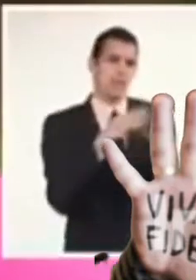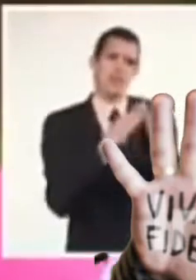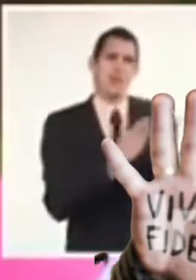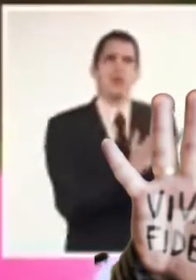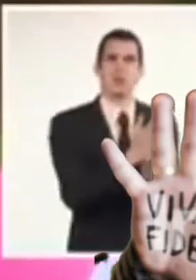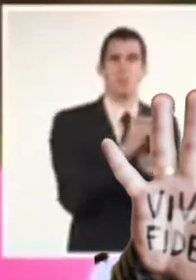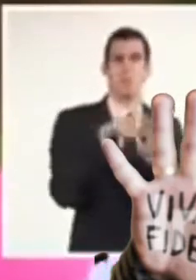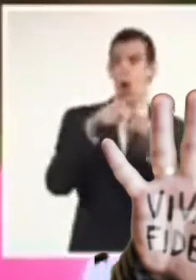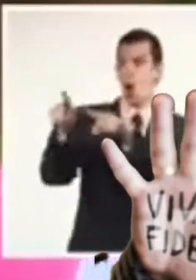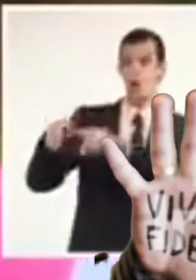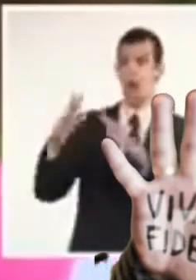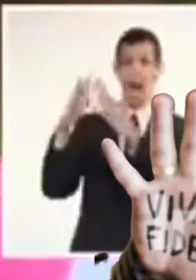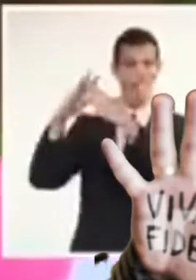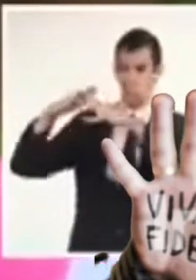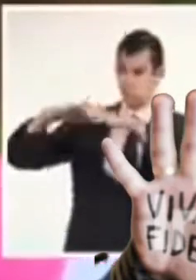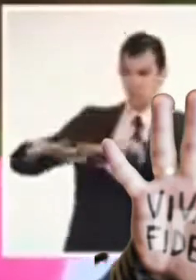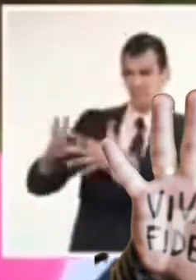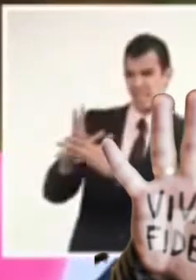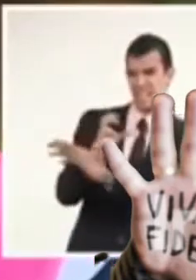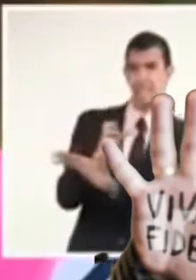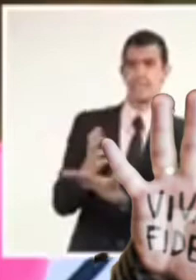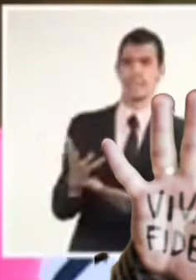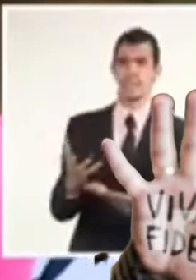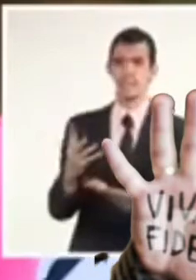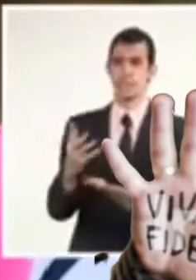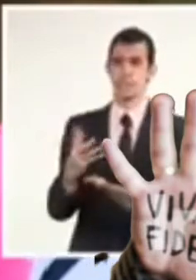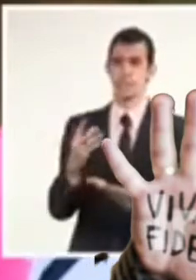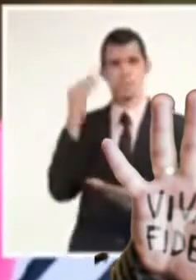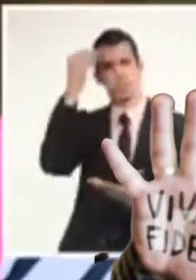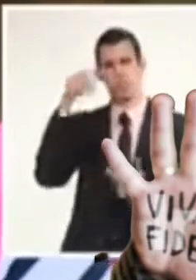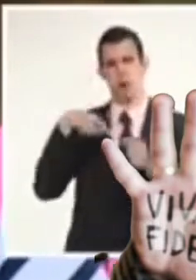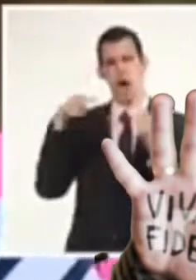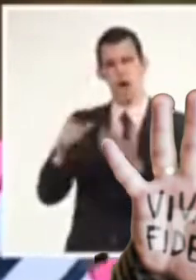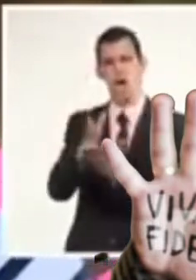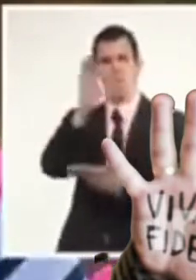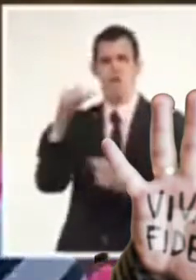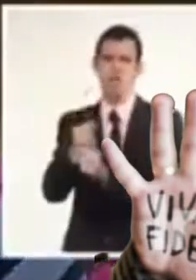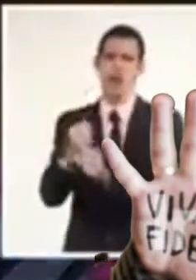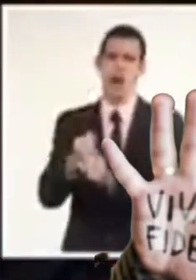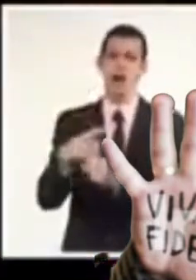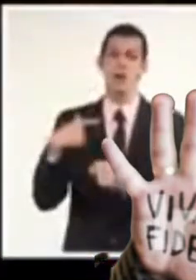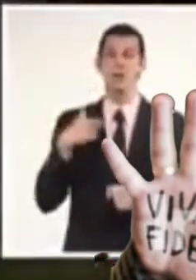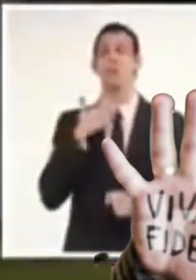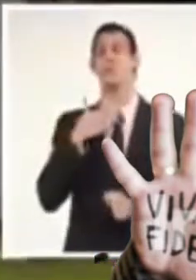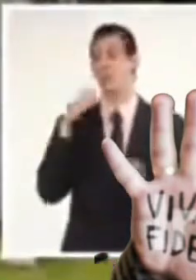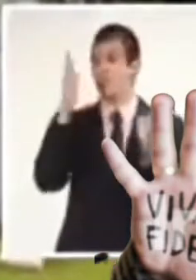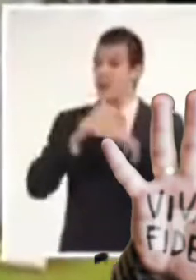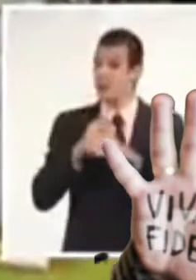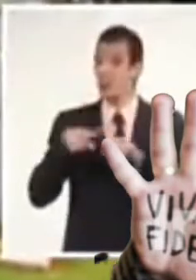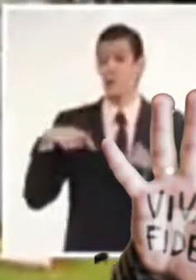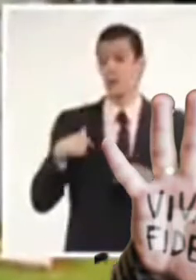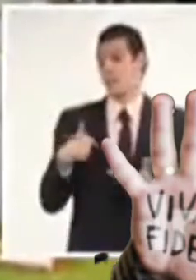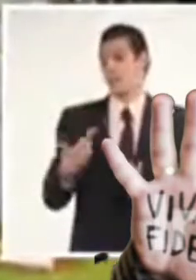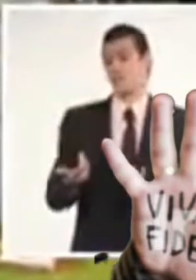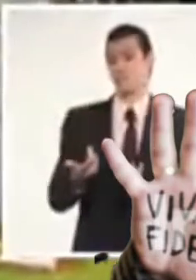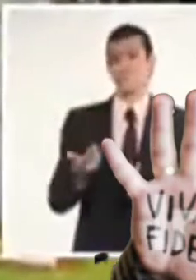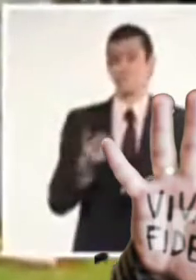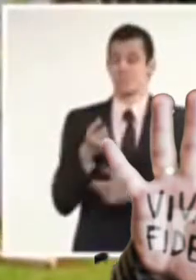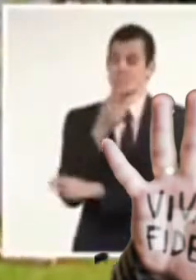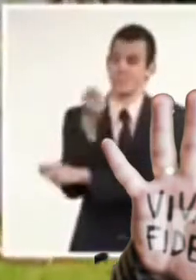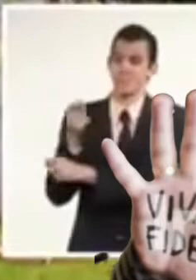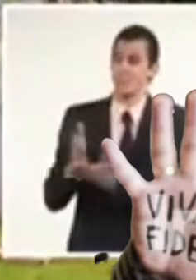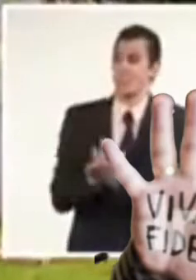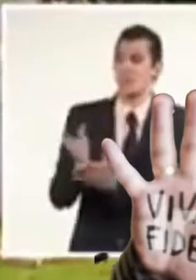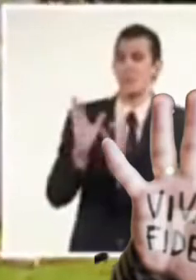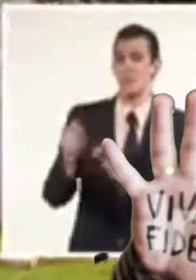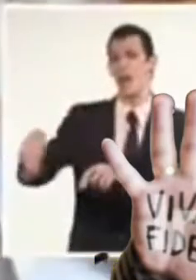lo mejor de mí como siempre lo he hecho. A veces sin mucho ánimo, pero ellos no tienen culpa. Y no sé si tú supiste que el